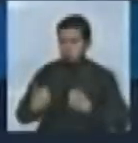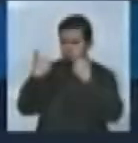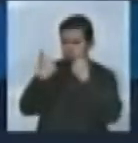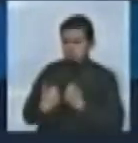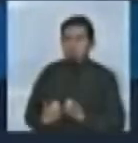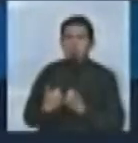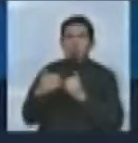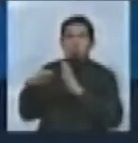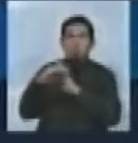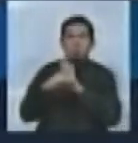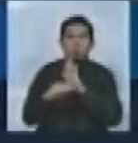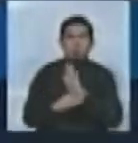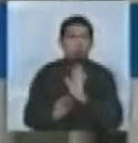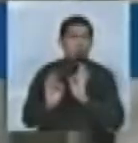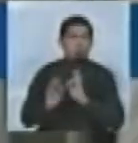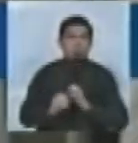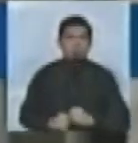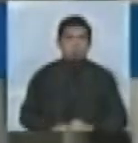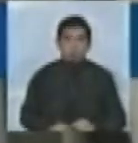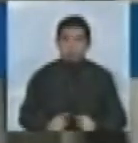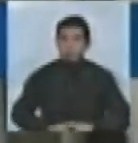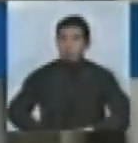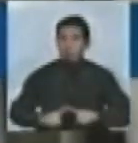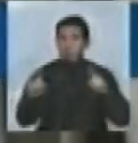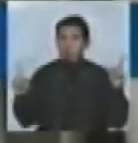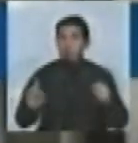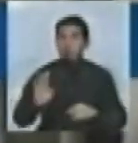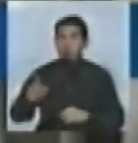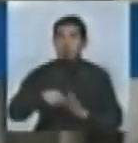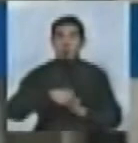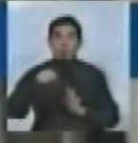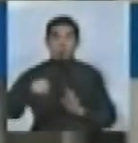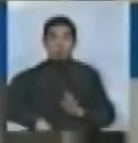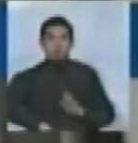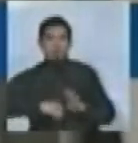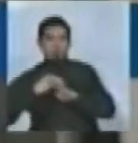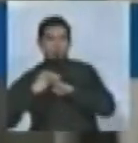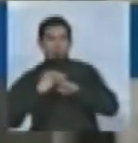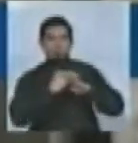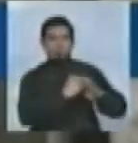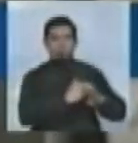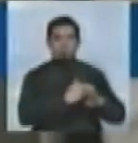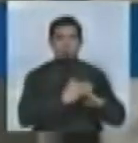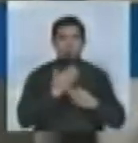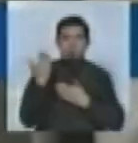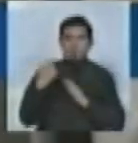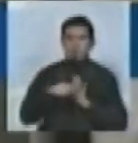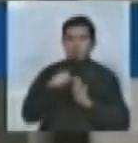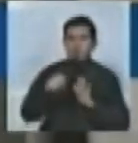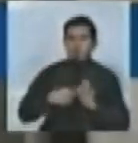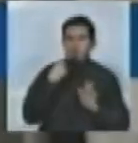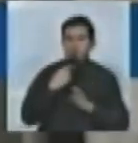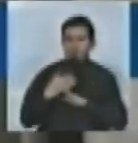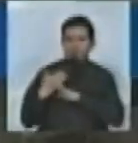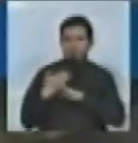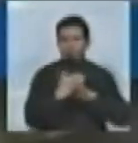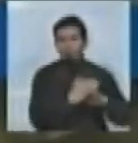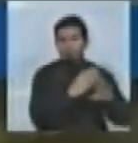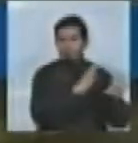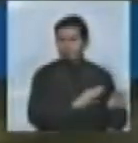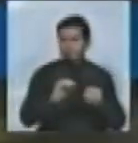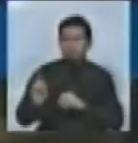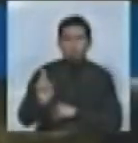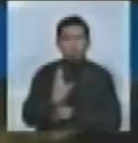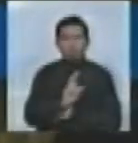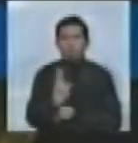a los protocolos vigentes. Sin embargo, la defensa del ex segundo mandatario Eduardo Franco rechazó su traslado